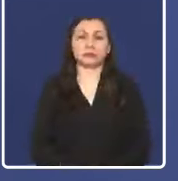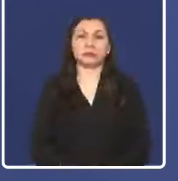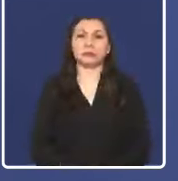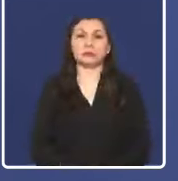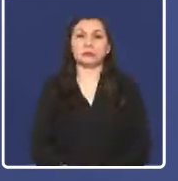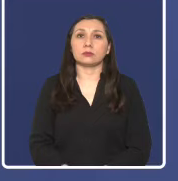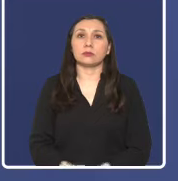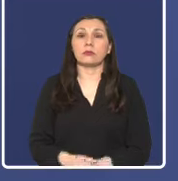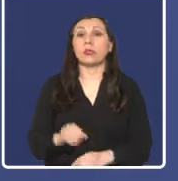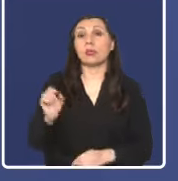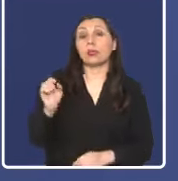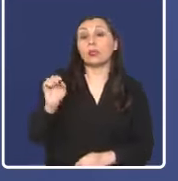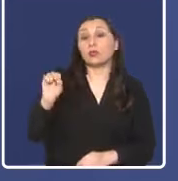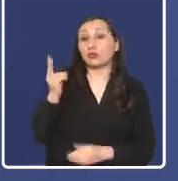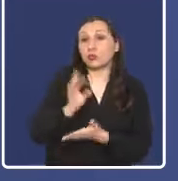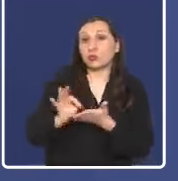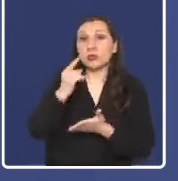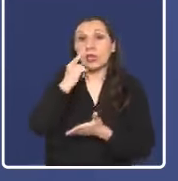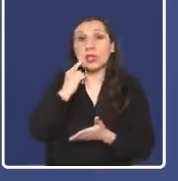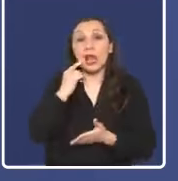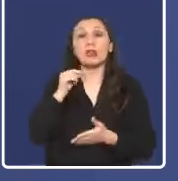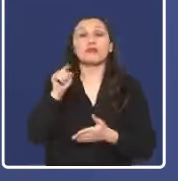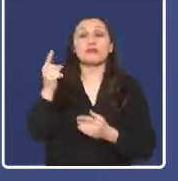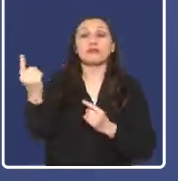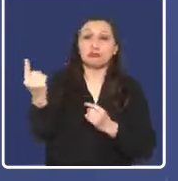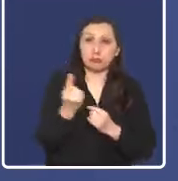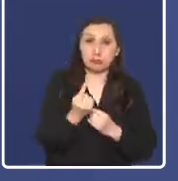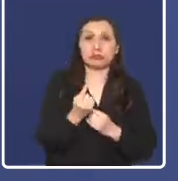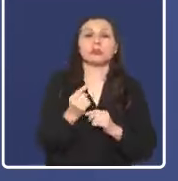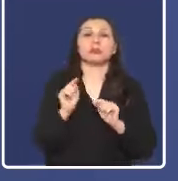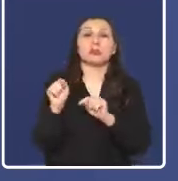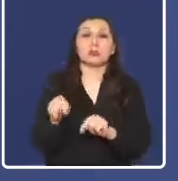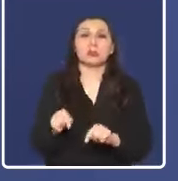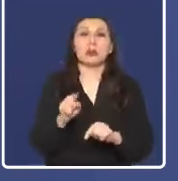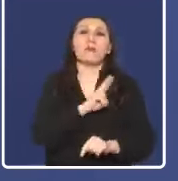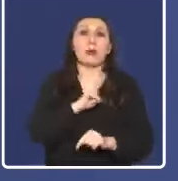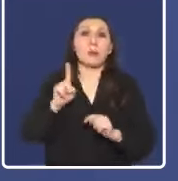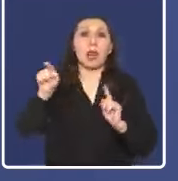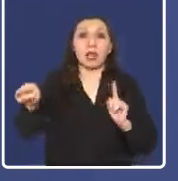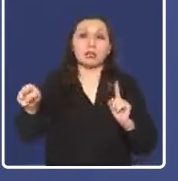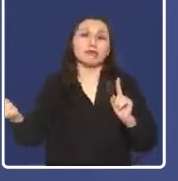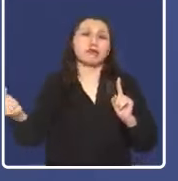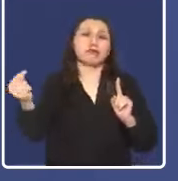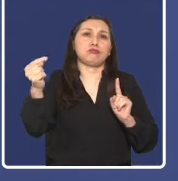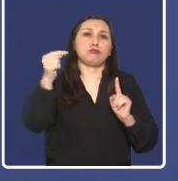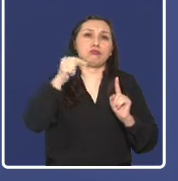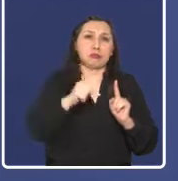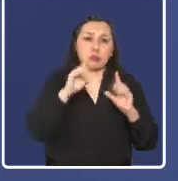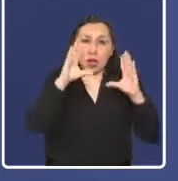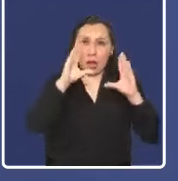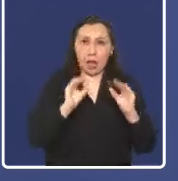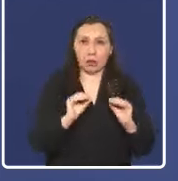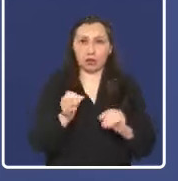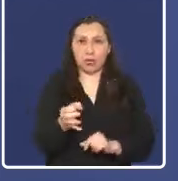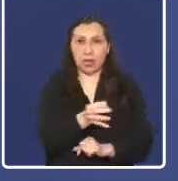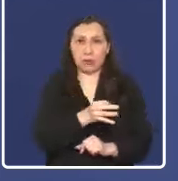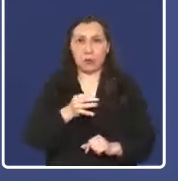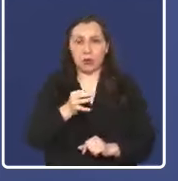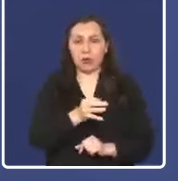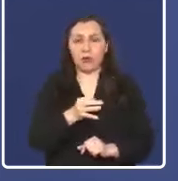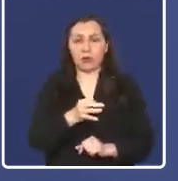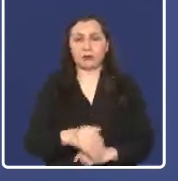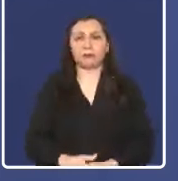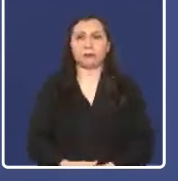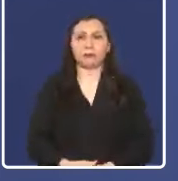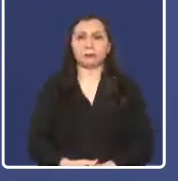Cito al subsecretario Monsalve a mi oficina, se encuentra en Valparaíso, llega en la noche a La Moneda.